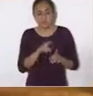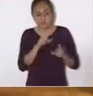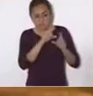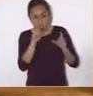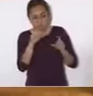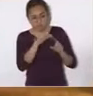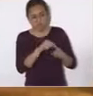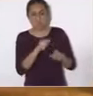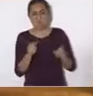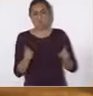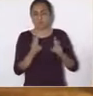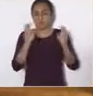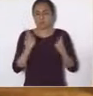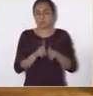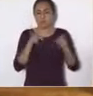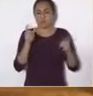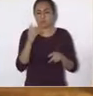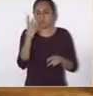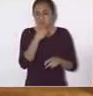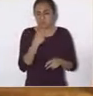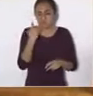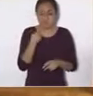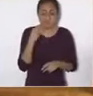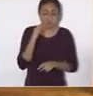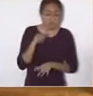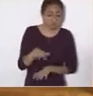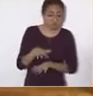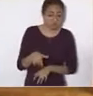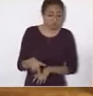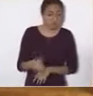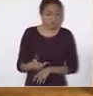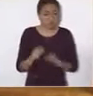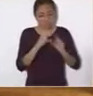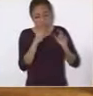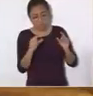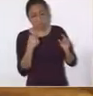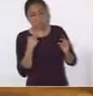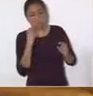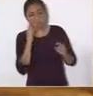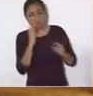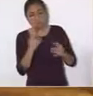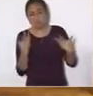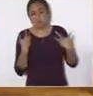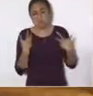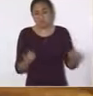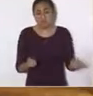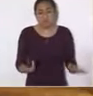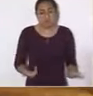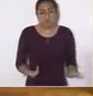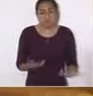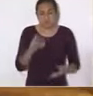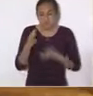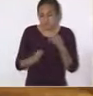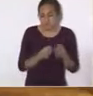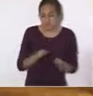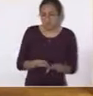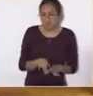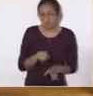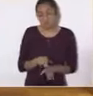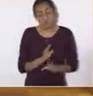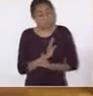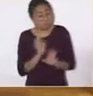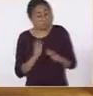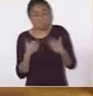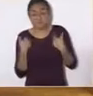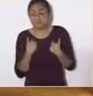24 horas que cada vez me este No veo no entiendo muchas notas de ese periódico